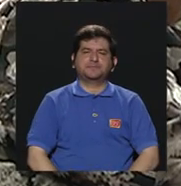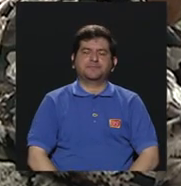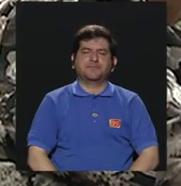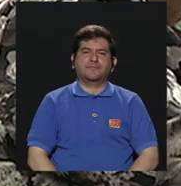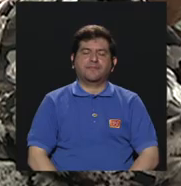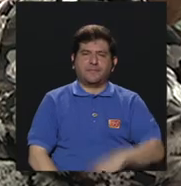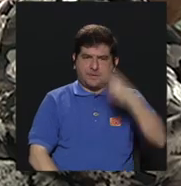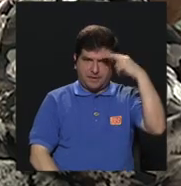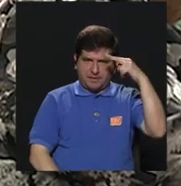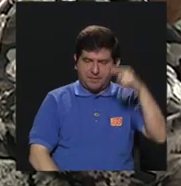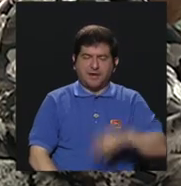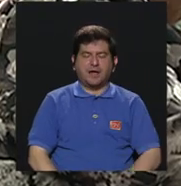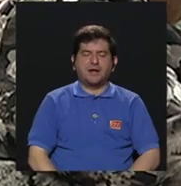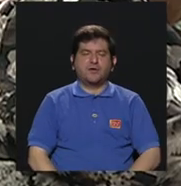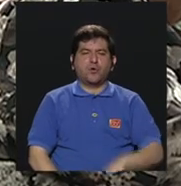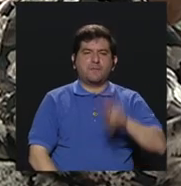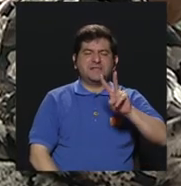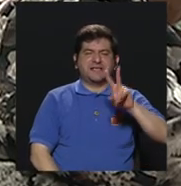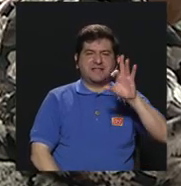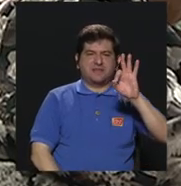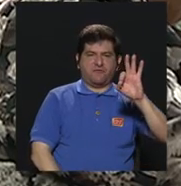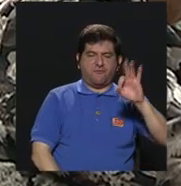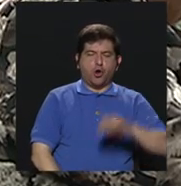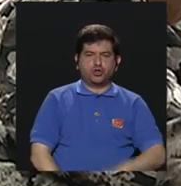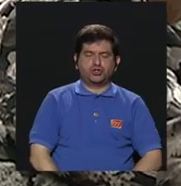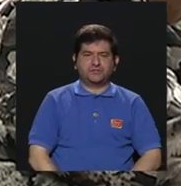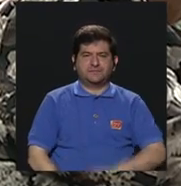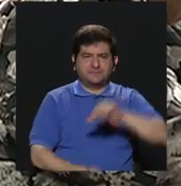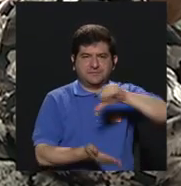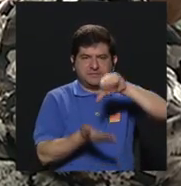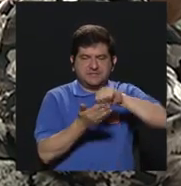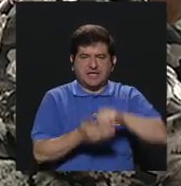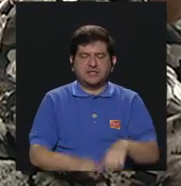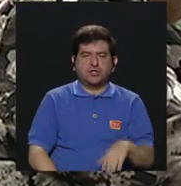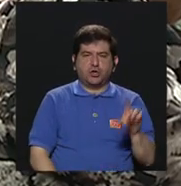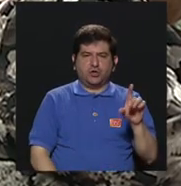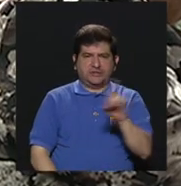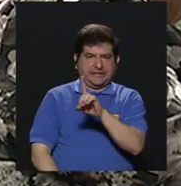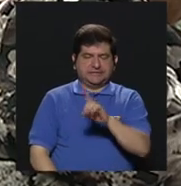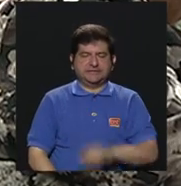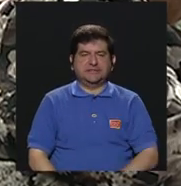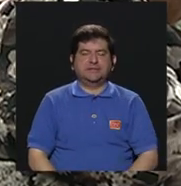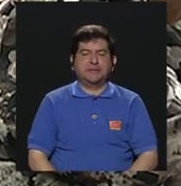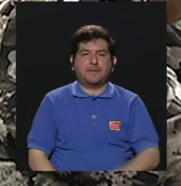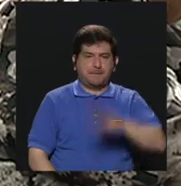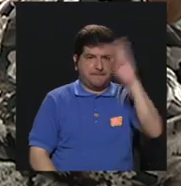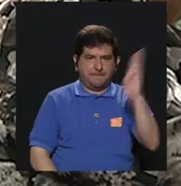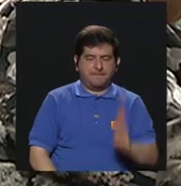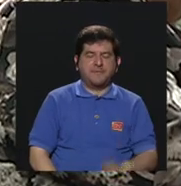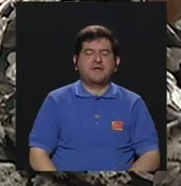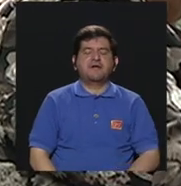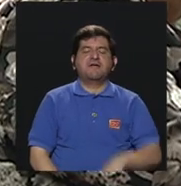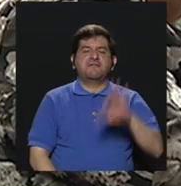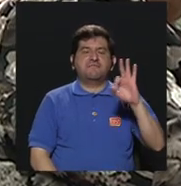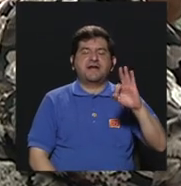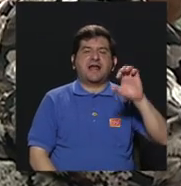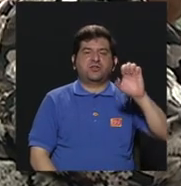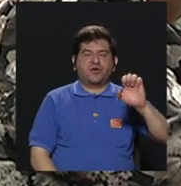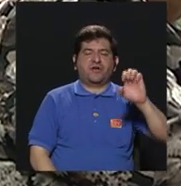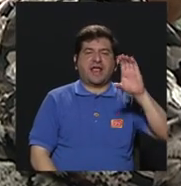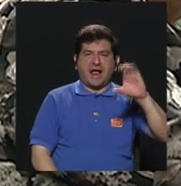el mexicano Vicente Fox, de centro derecha, el brasileño Fernando Henrique